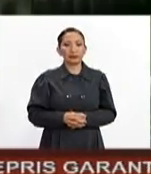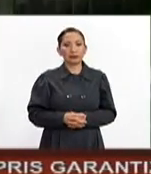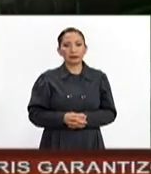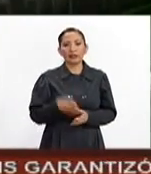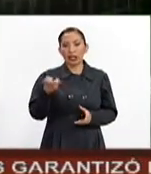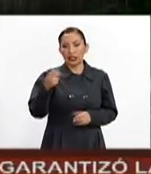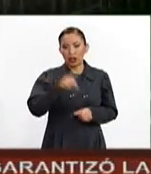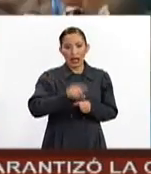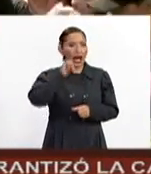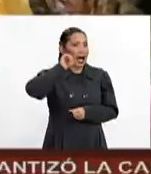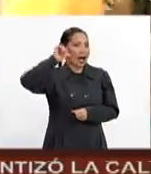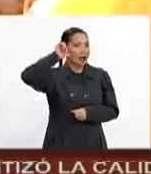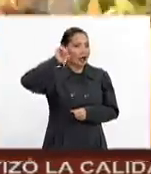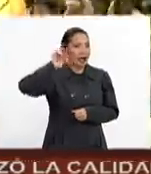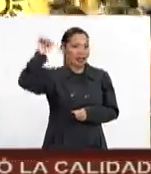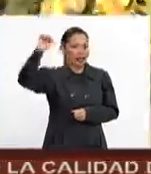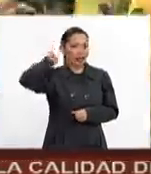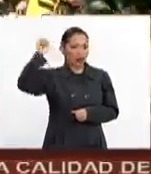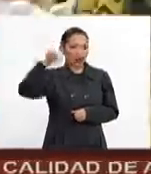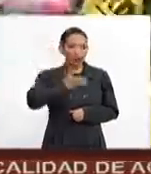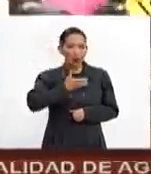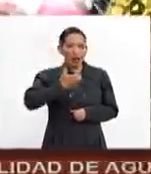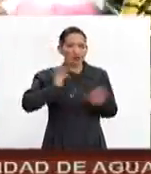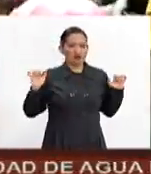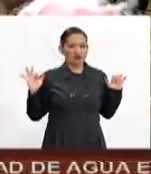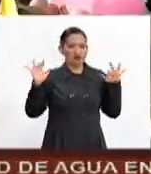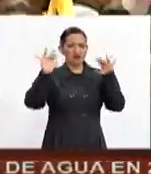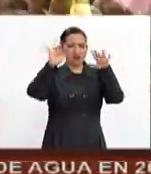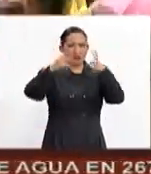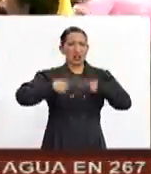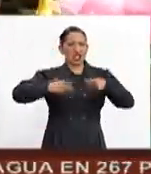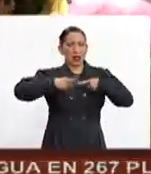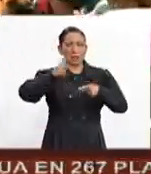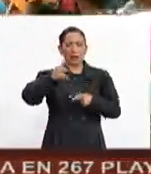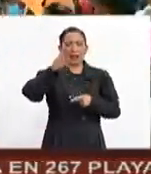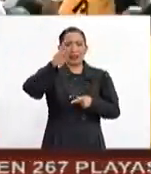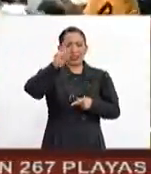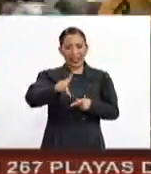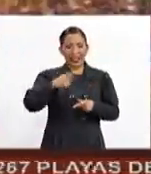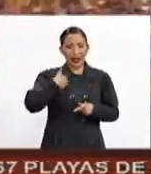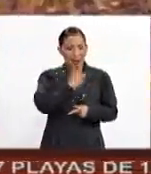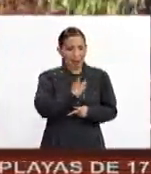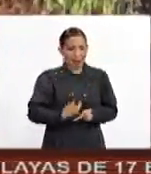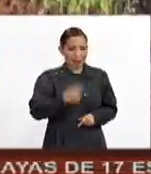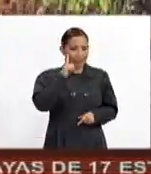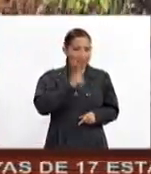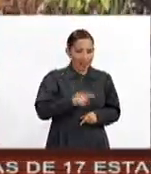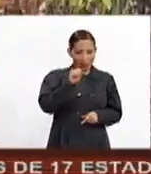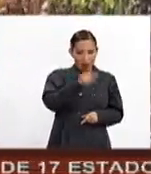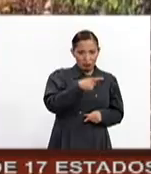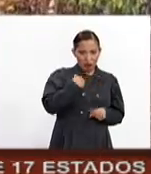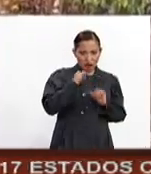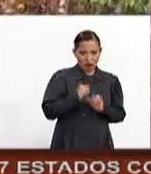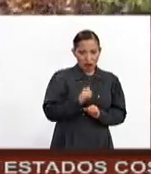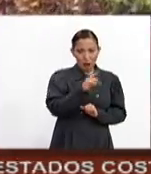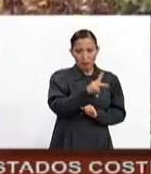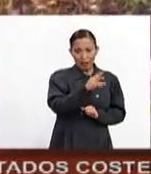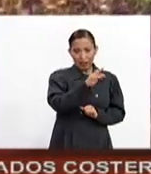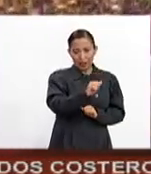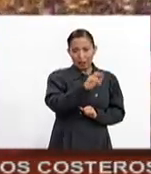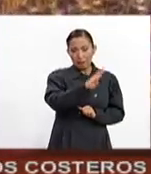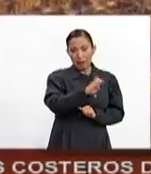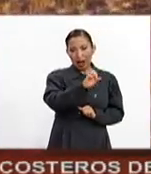Eso el día de ayer, el sábado, en el Zócalo se reunieron miles de perredistas. De acuerdo con la presidenta del PRD, Alejandra